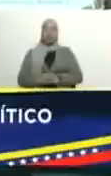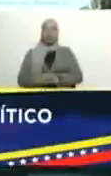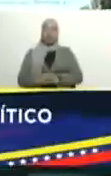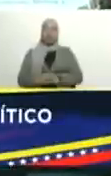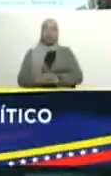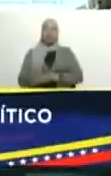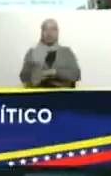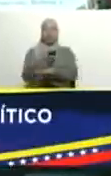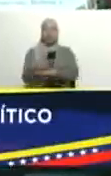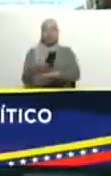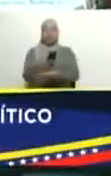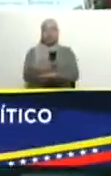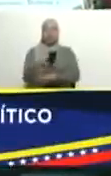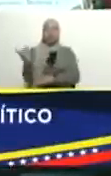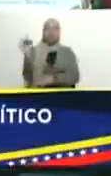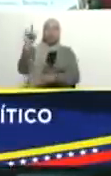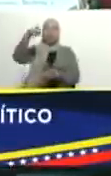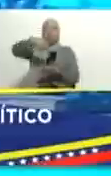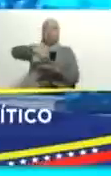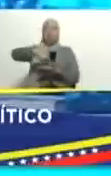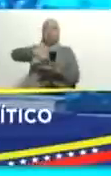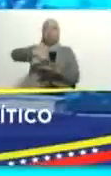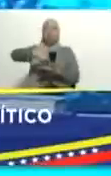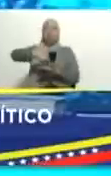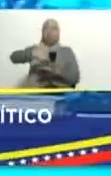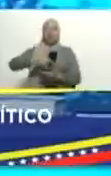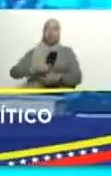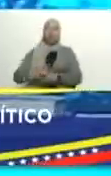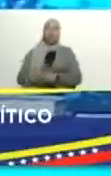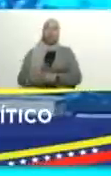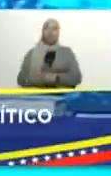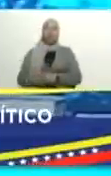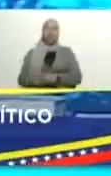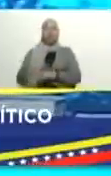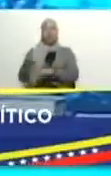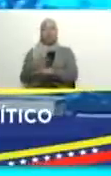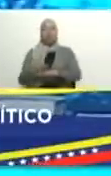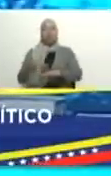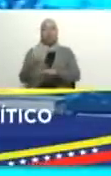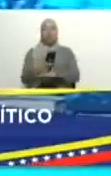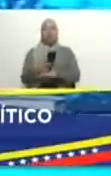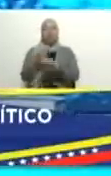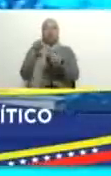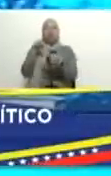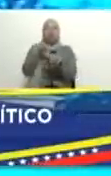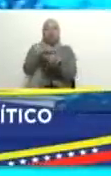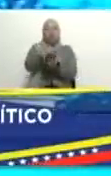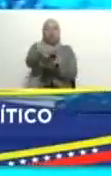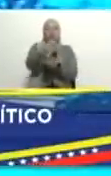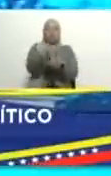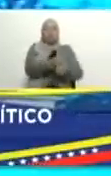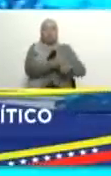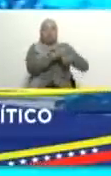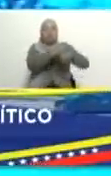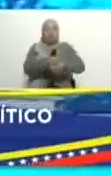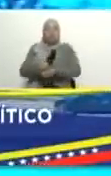el gobernador de Carabobo, la gobernadora del Delta Macuro,